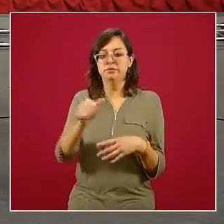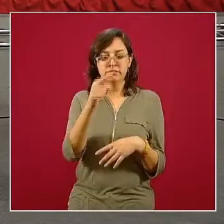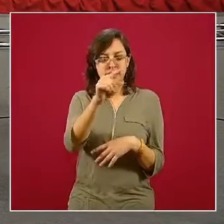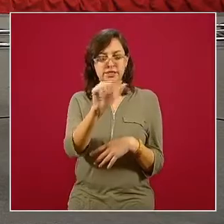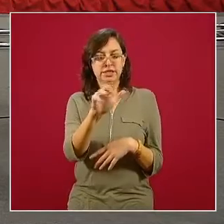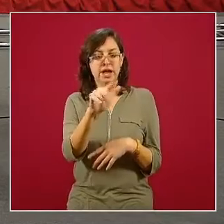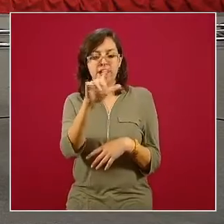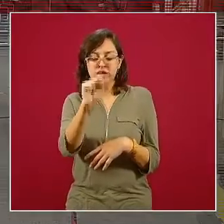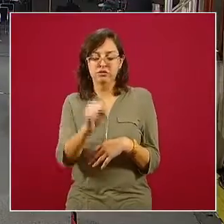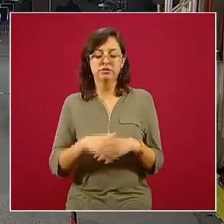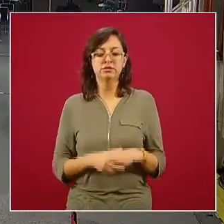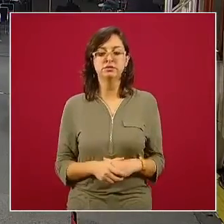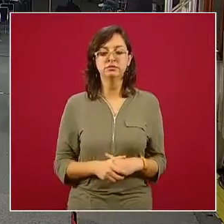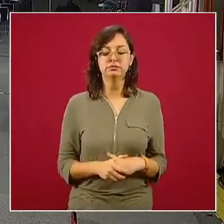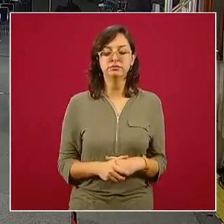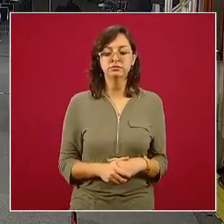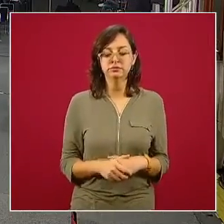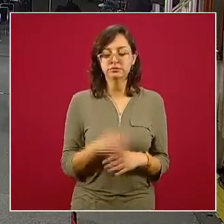y ahí nos vamos siguiendo.